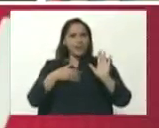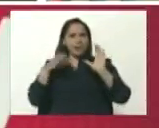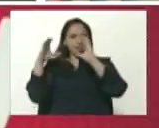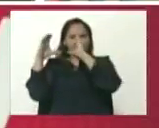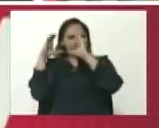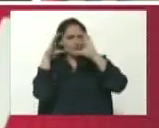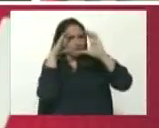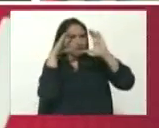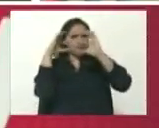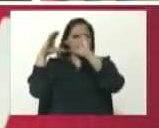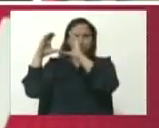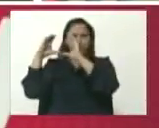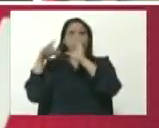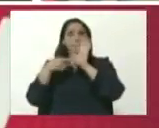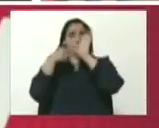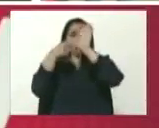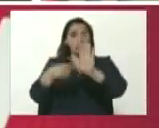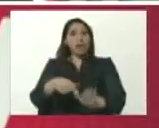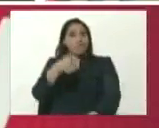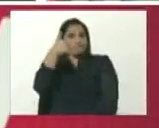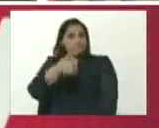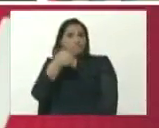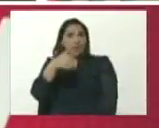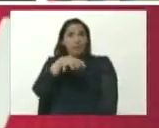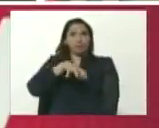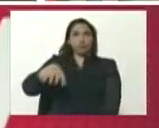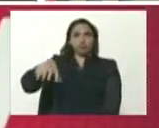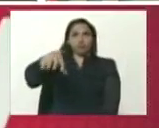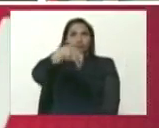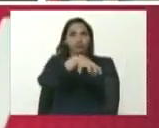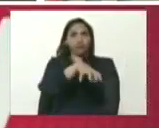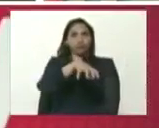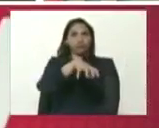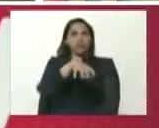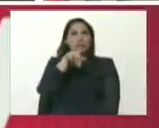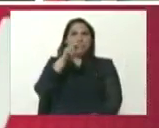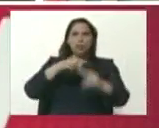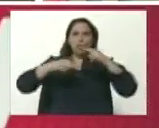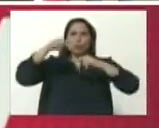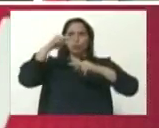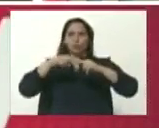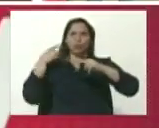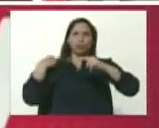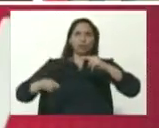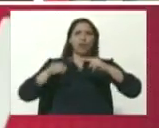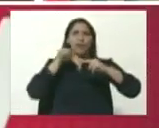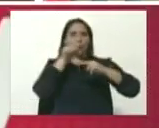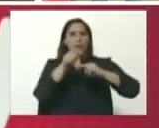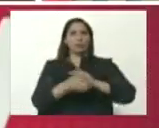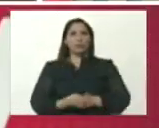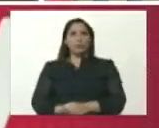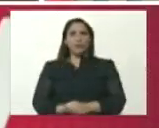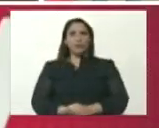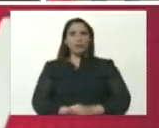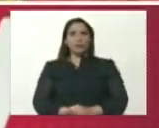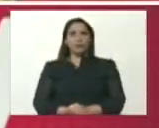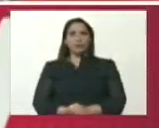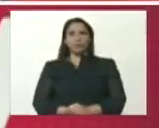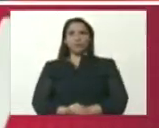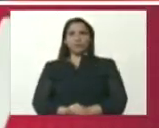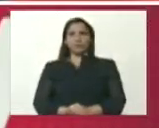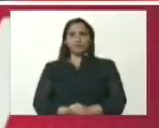mostrara bien la maqueta y esa construcción que tienen ellos ahí. Mira, la maqueta,